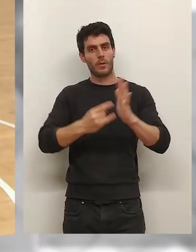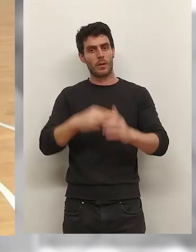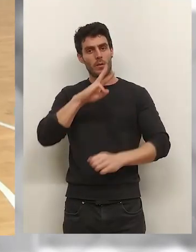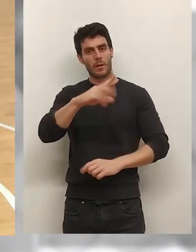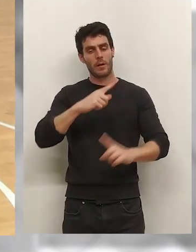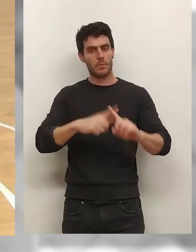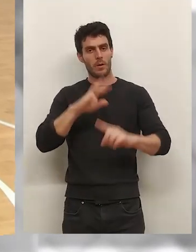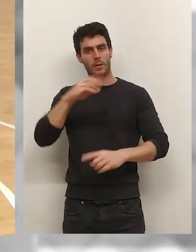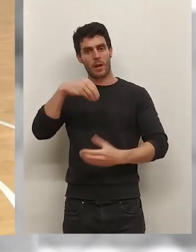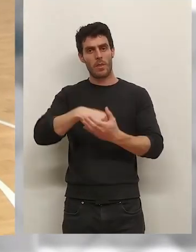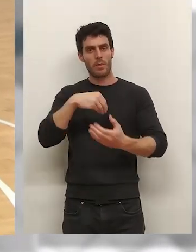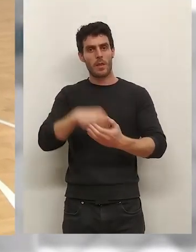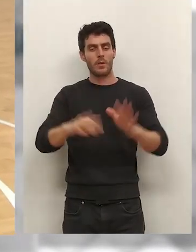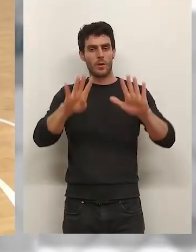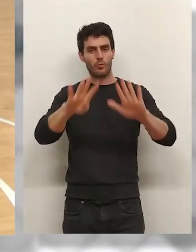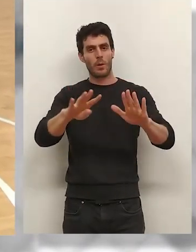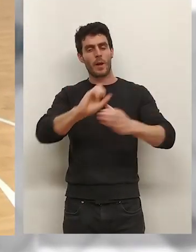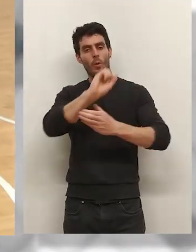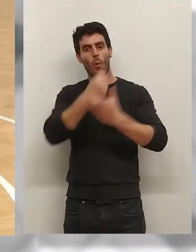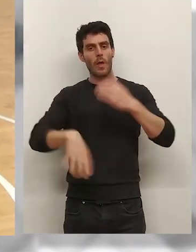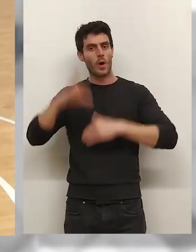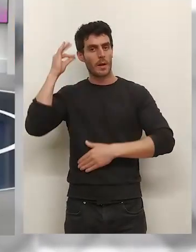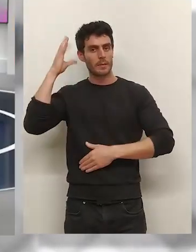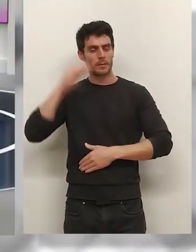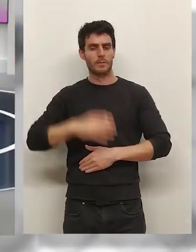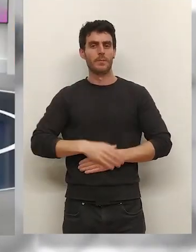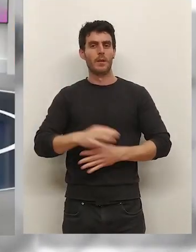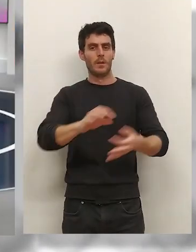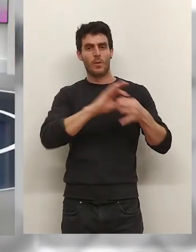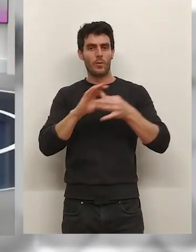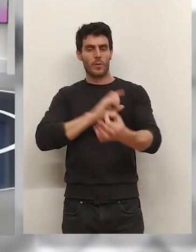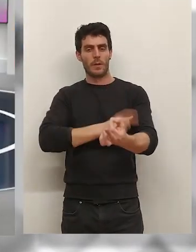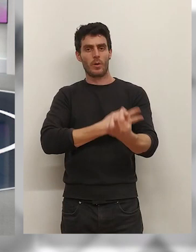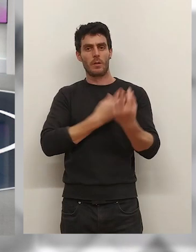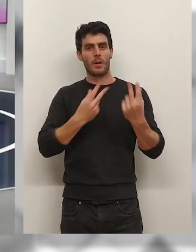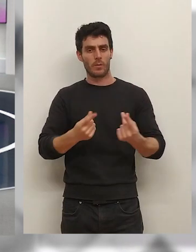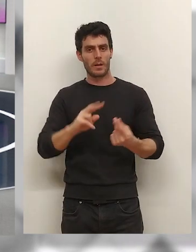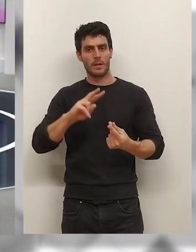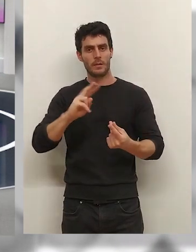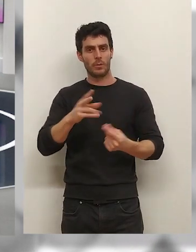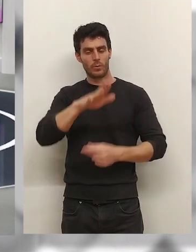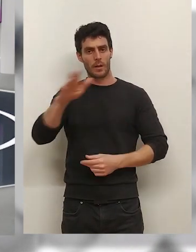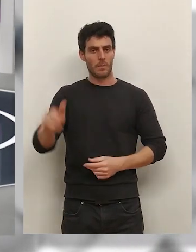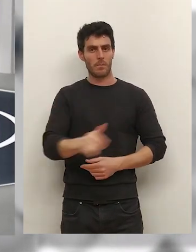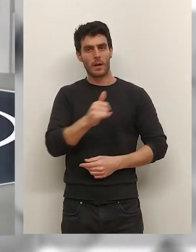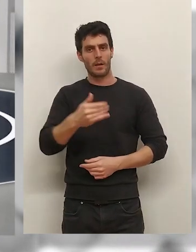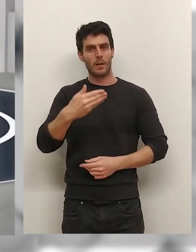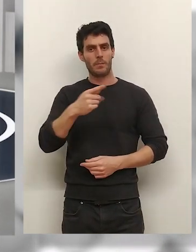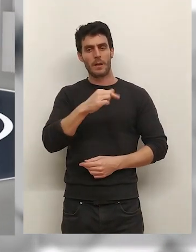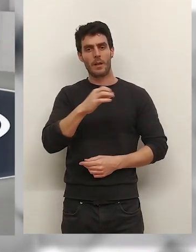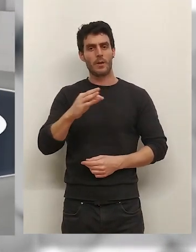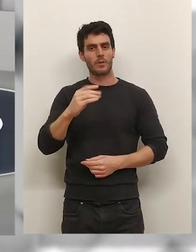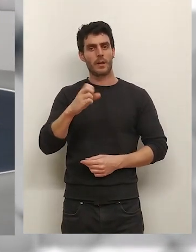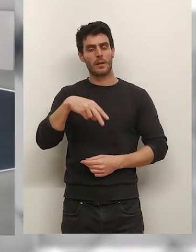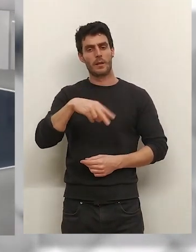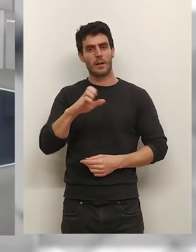Proyectos 3x3 y está compuesto por 9 jugadoras. La Unión Deportiva Logroñés ha dado su segunda baja y